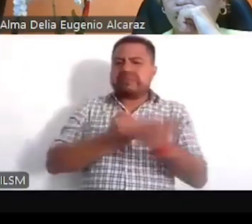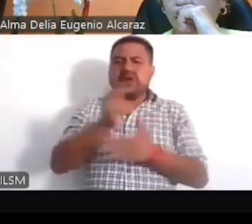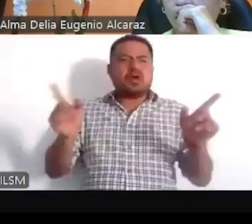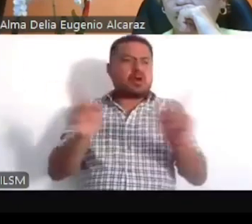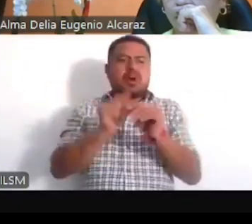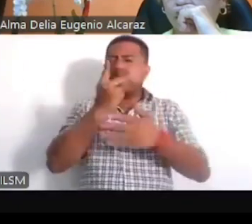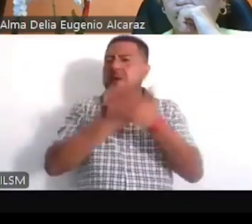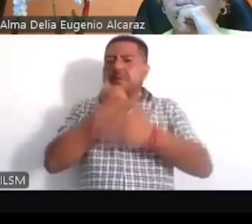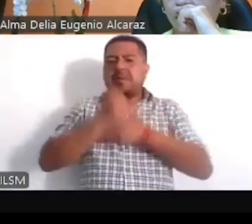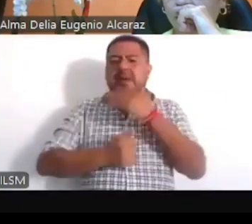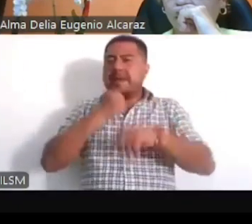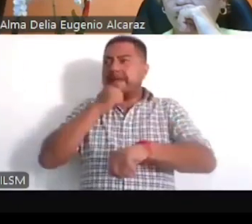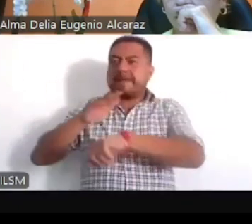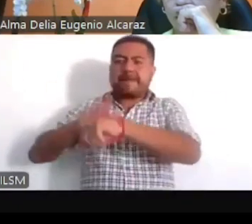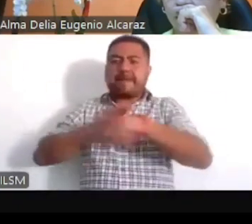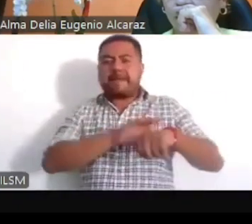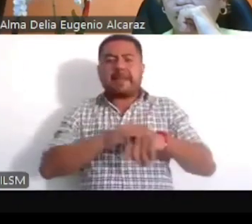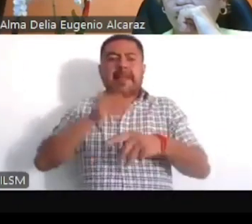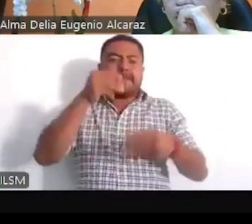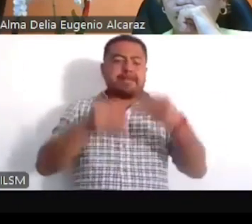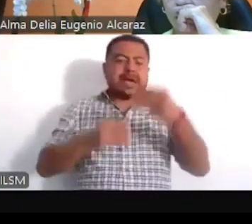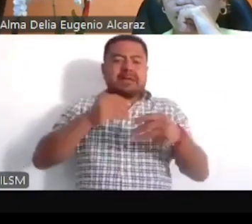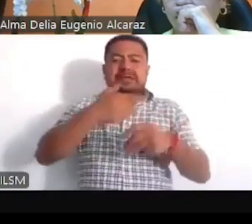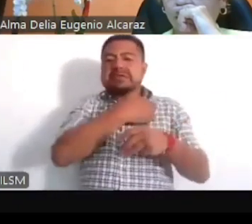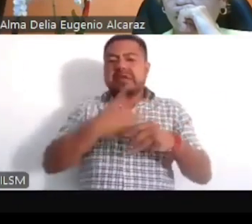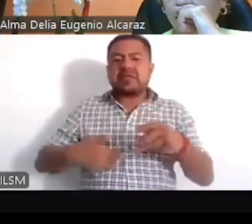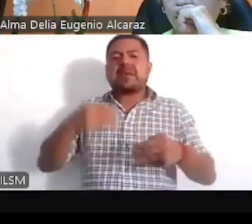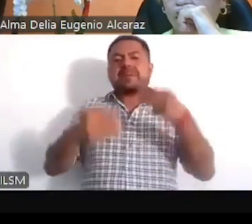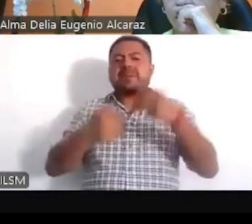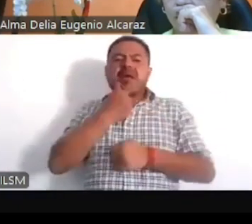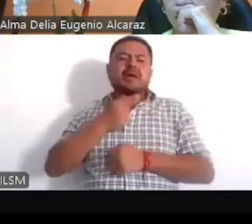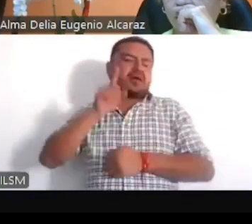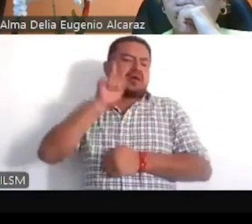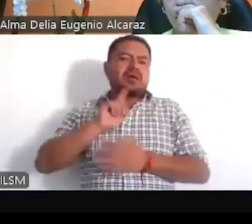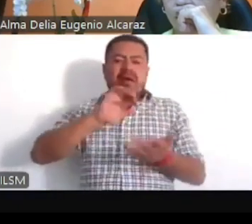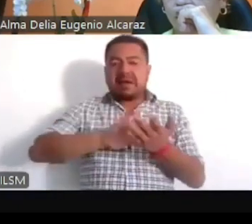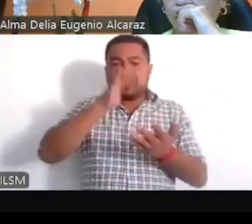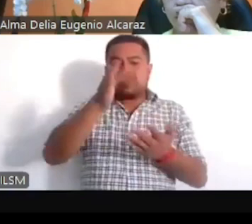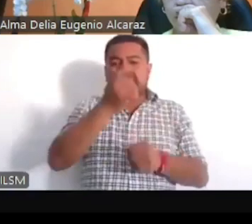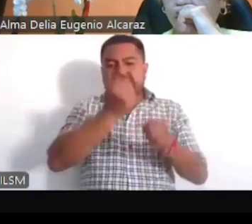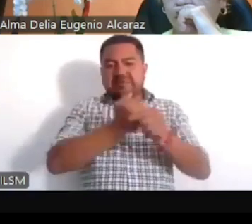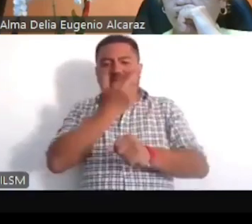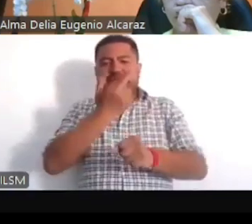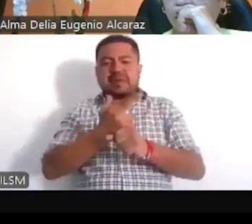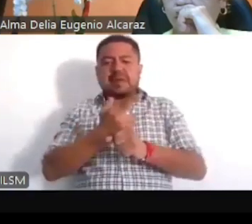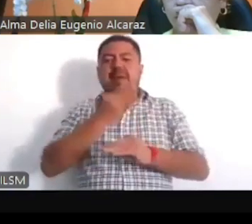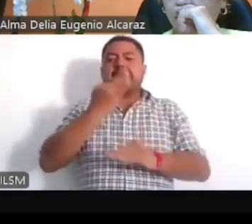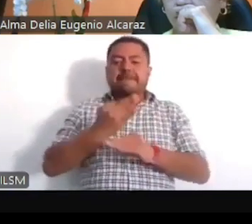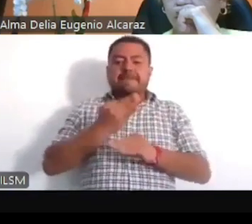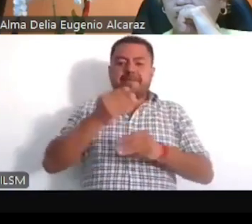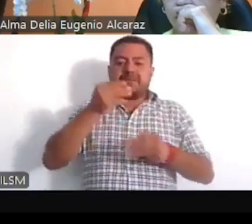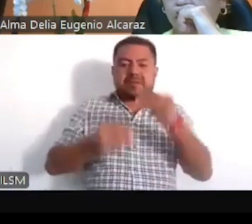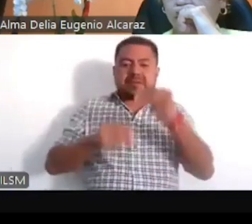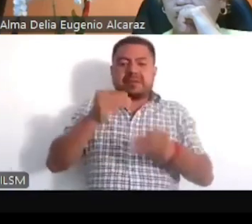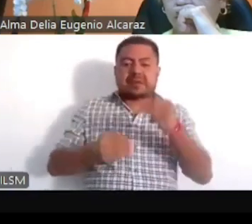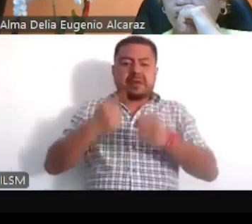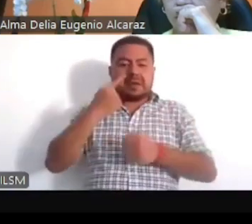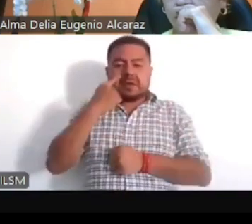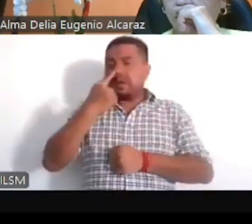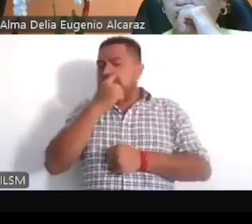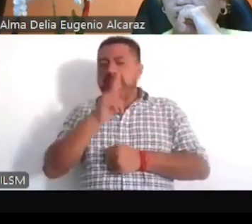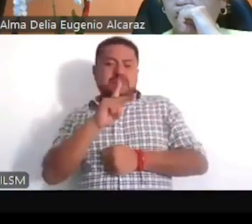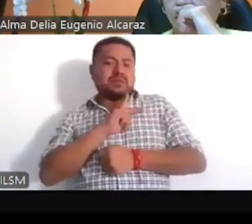proyecto magistrada presidenta magistradas magistrado Gracias secretario magistradas magistrado está nuestra